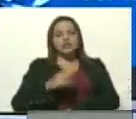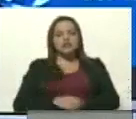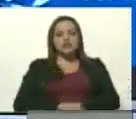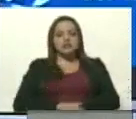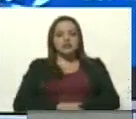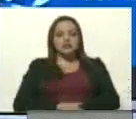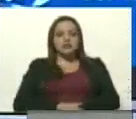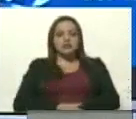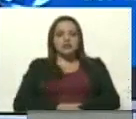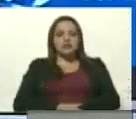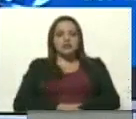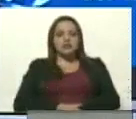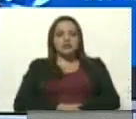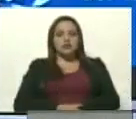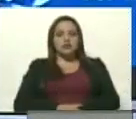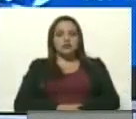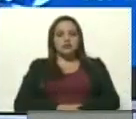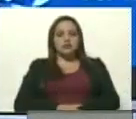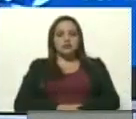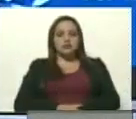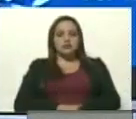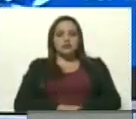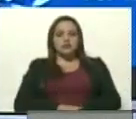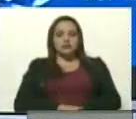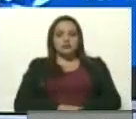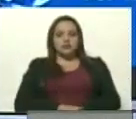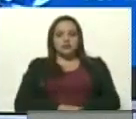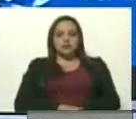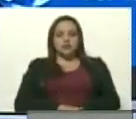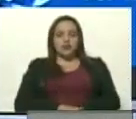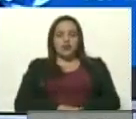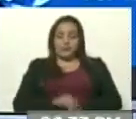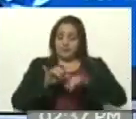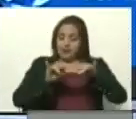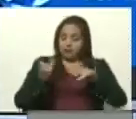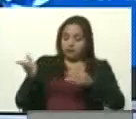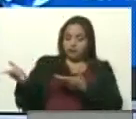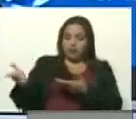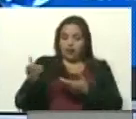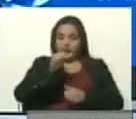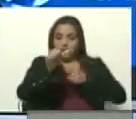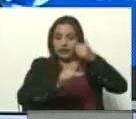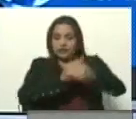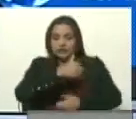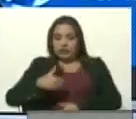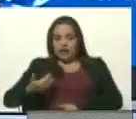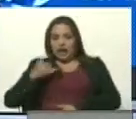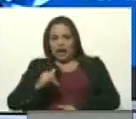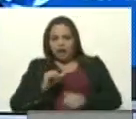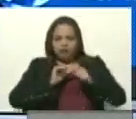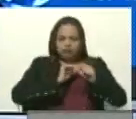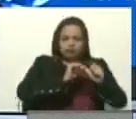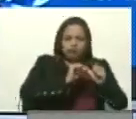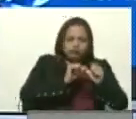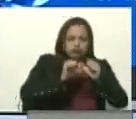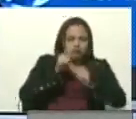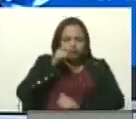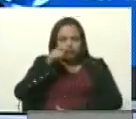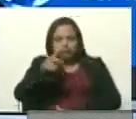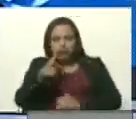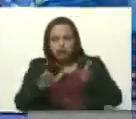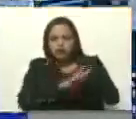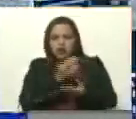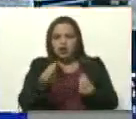del Cieloína Rodríguez Gómez, quien ha tenido un seguimiento permanente del